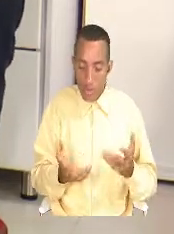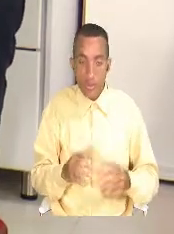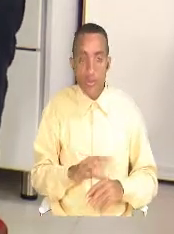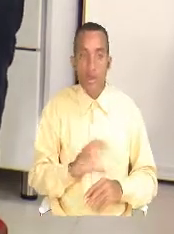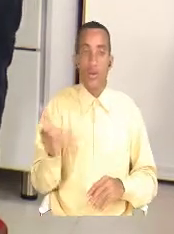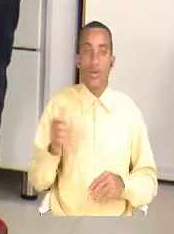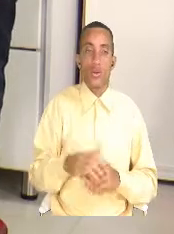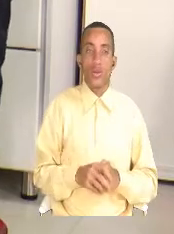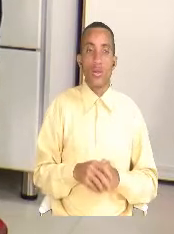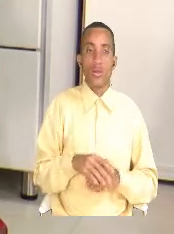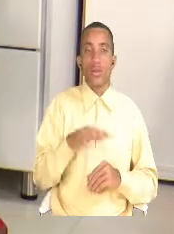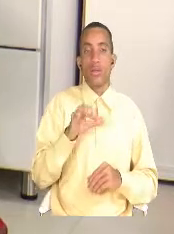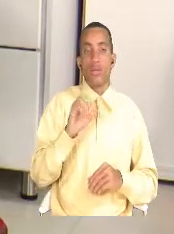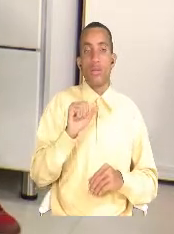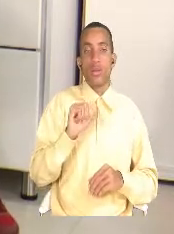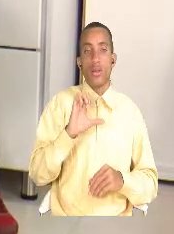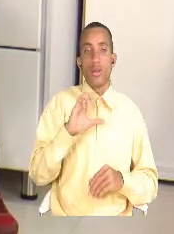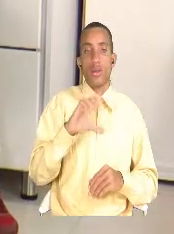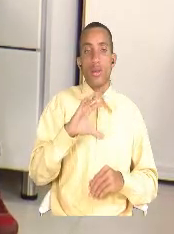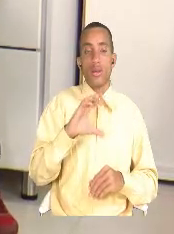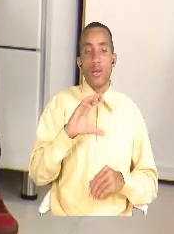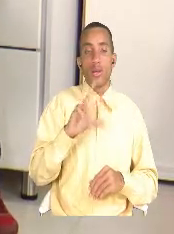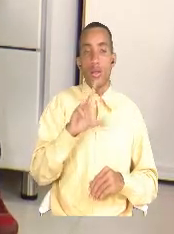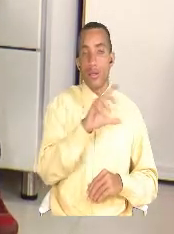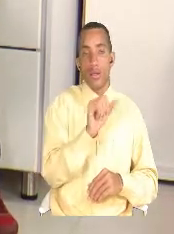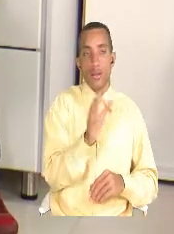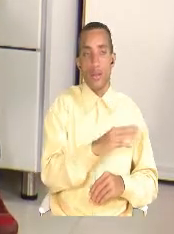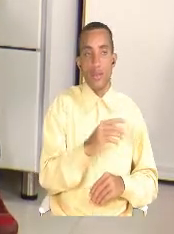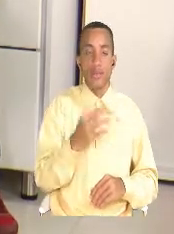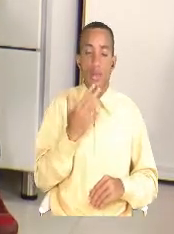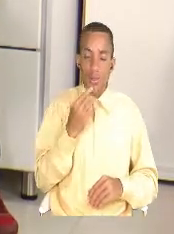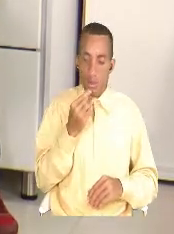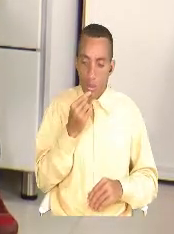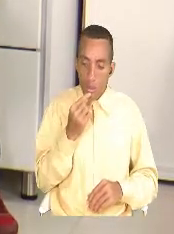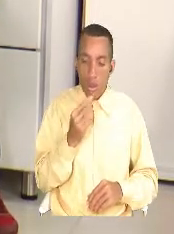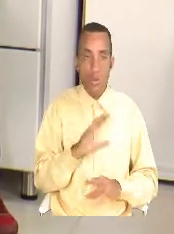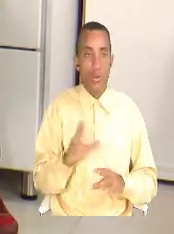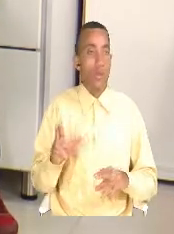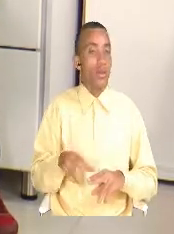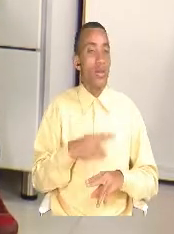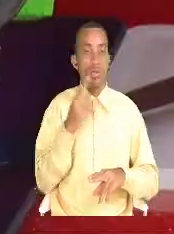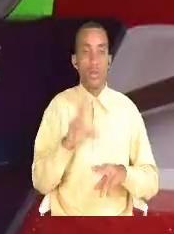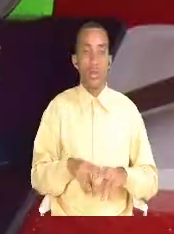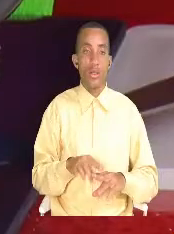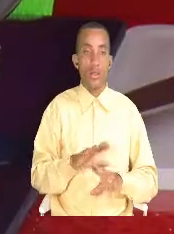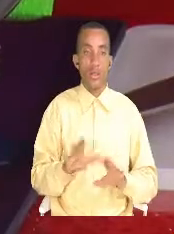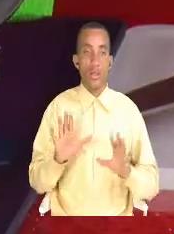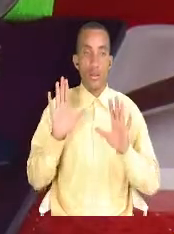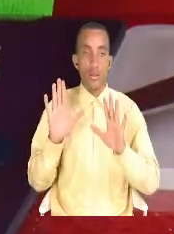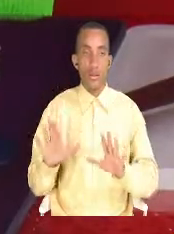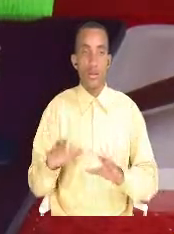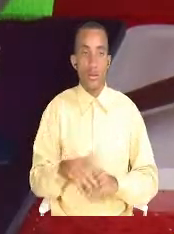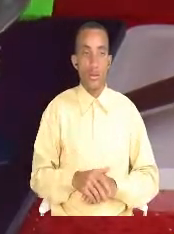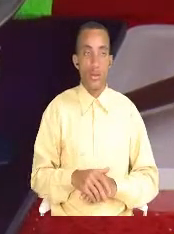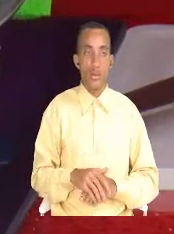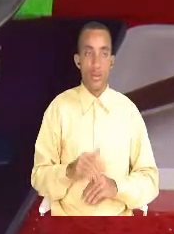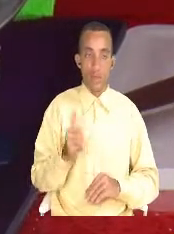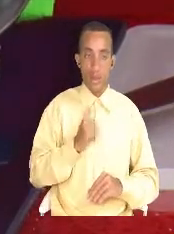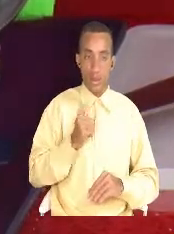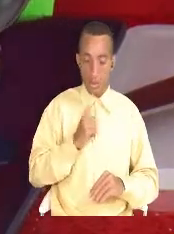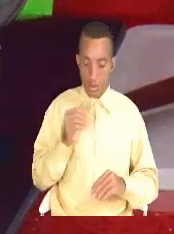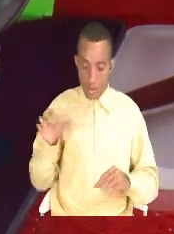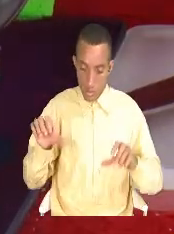de paella o con mariscos, con sabor. A mí me gusta utilizar lo natural para que el sabor sea el que demos nosotros al